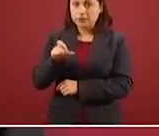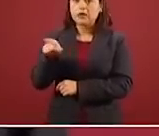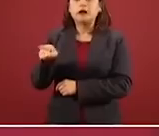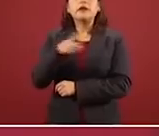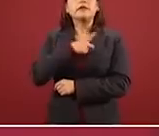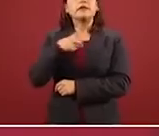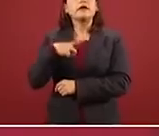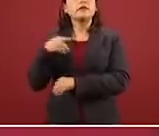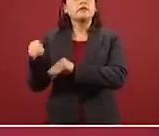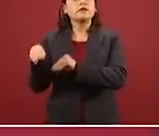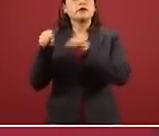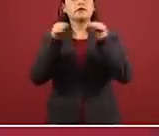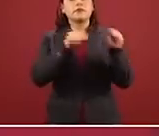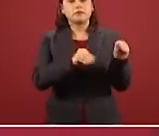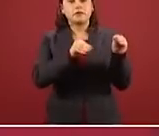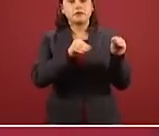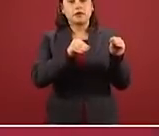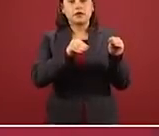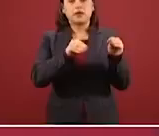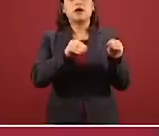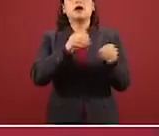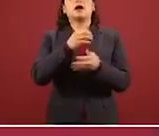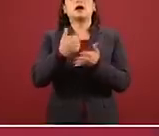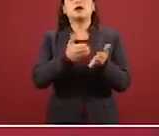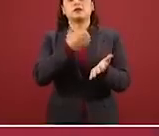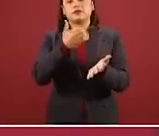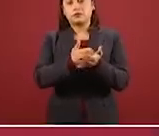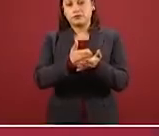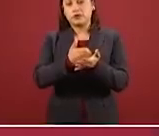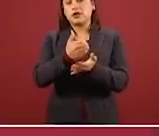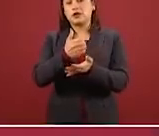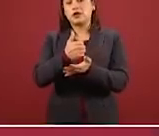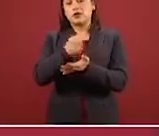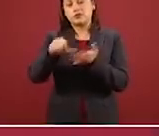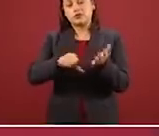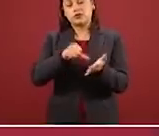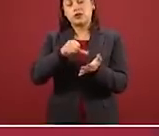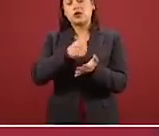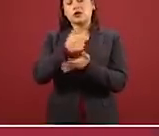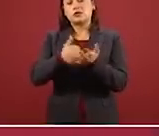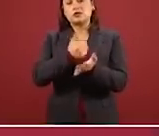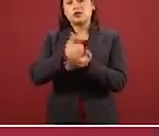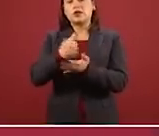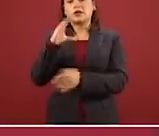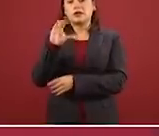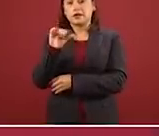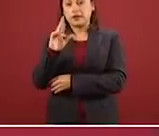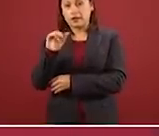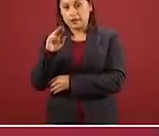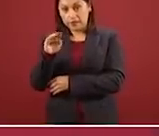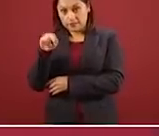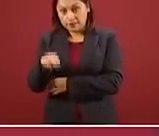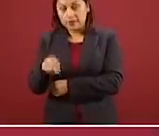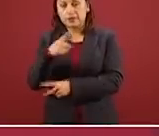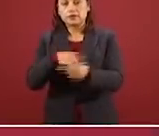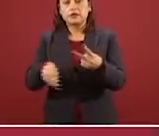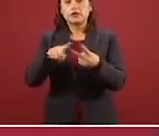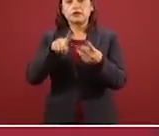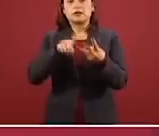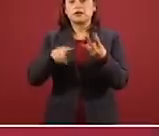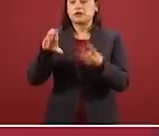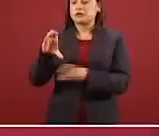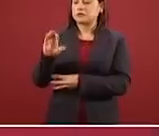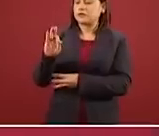trasladarse a Ciudad del Carmen, Campeche, y la Comisión Federal de Electricidad a